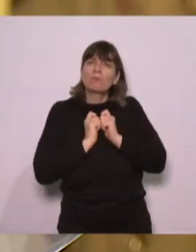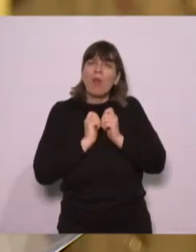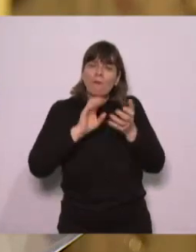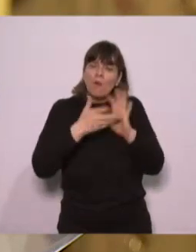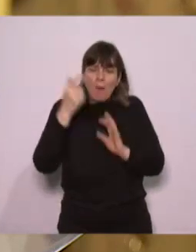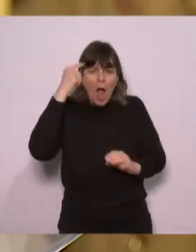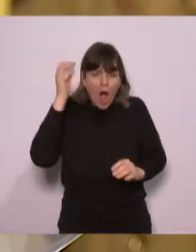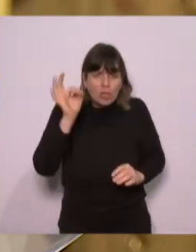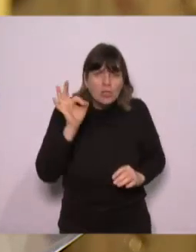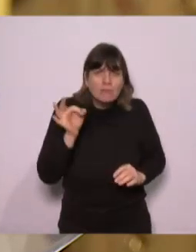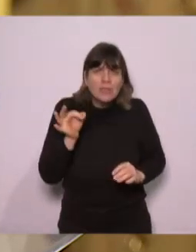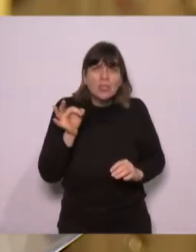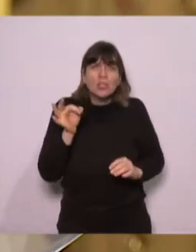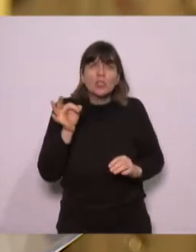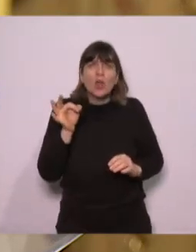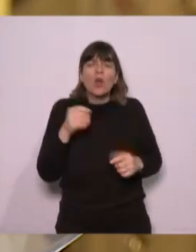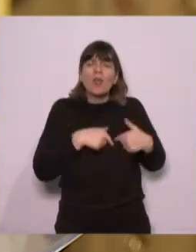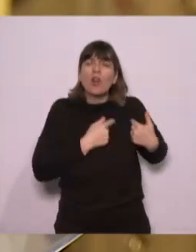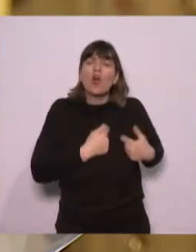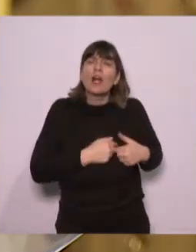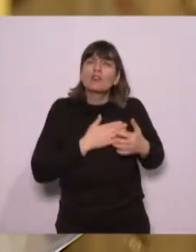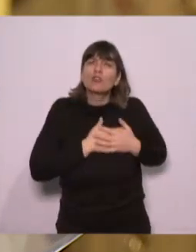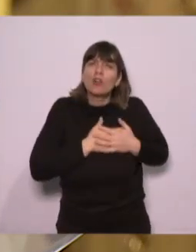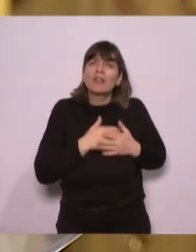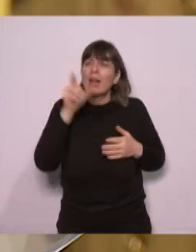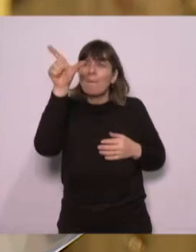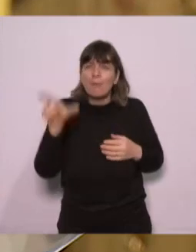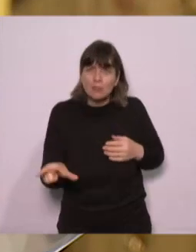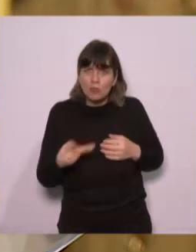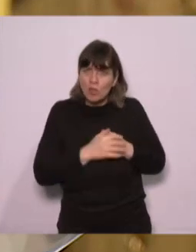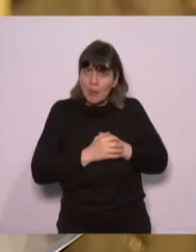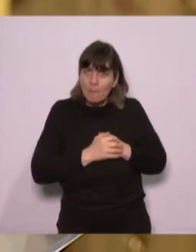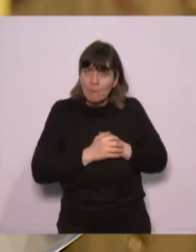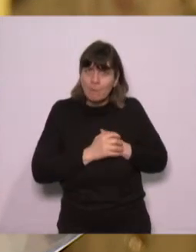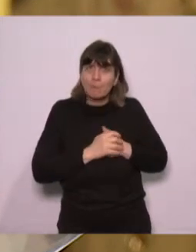un conocimiento de la realidad del corazón del hombre.